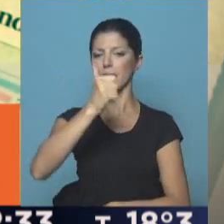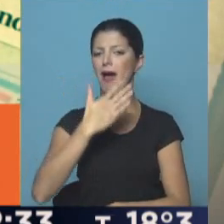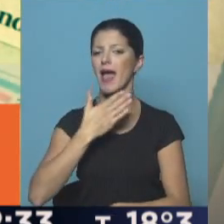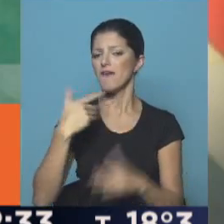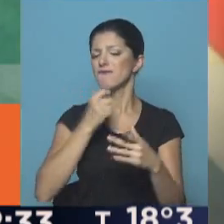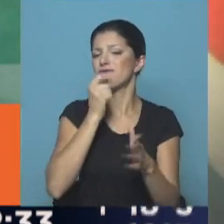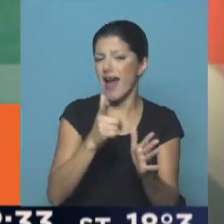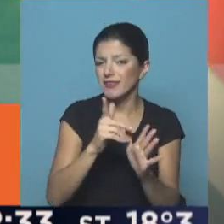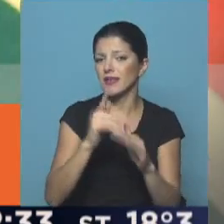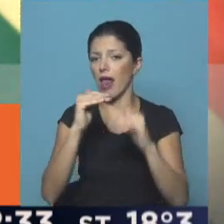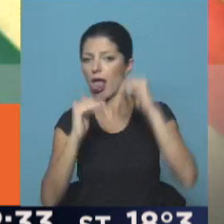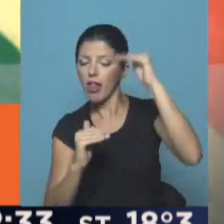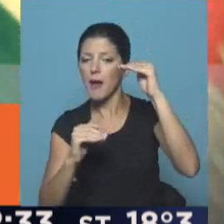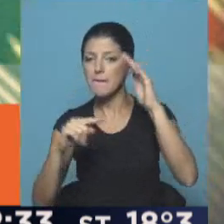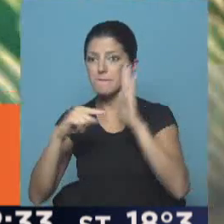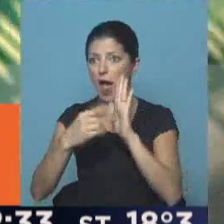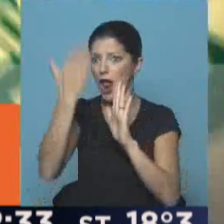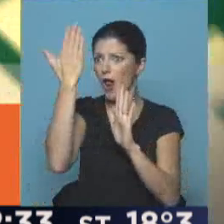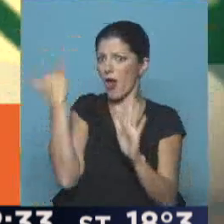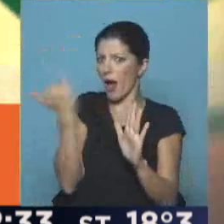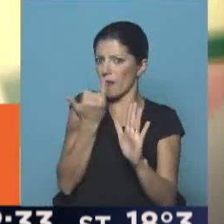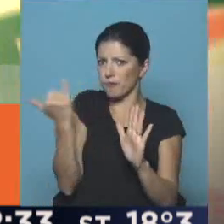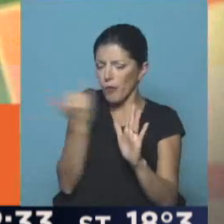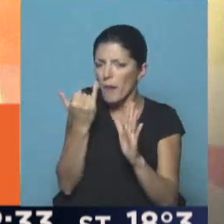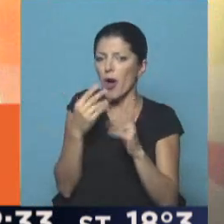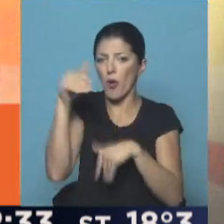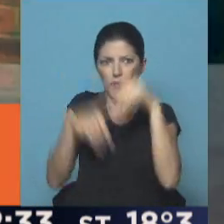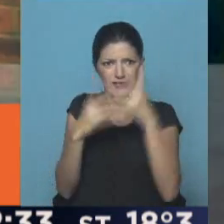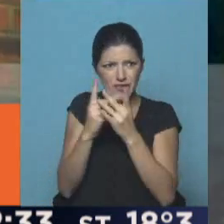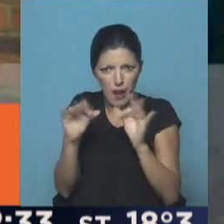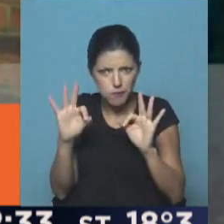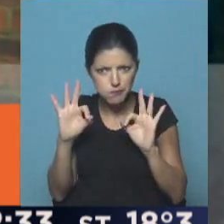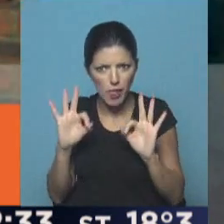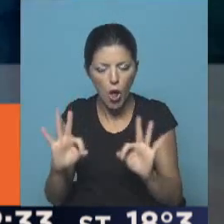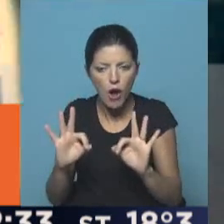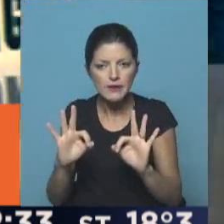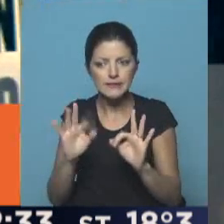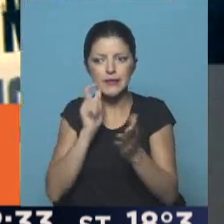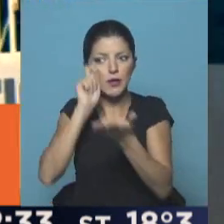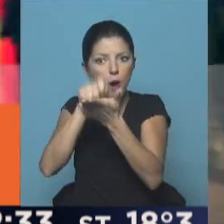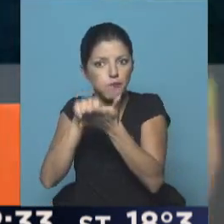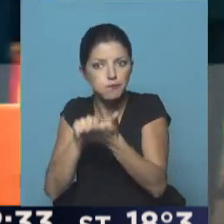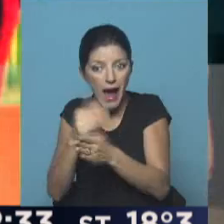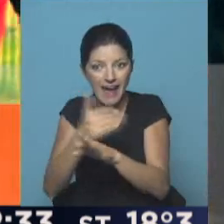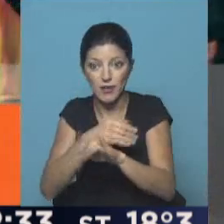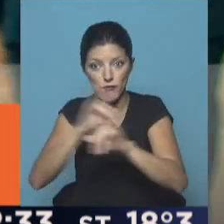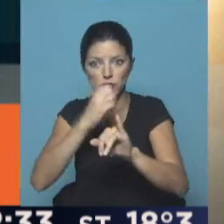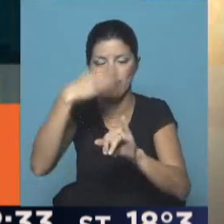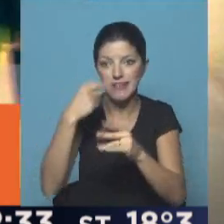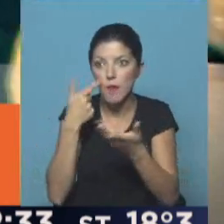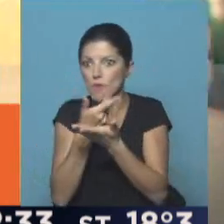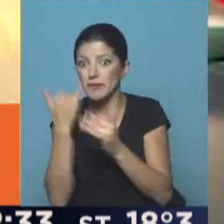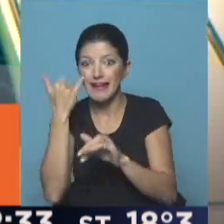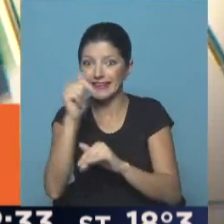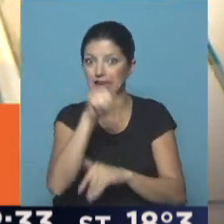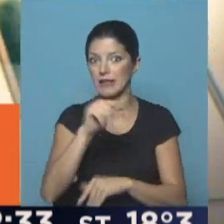Reino Unido se vio defraudada el jueves, poco después del cierre de votación, cuando los sondeos de boca de urna marcaron una clara